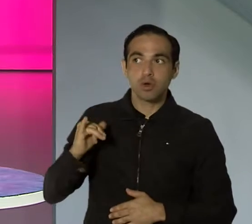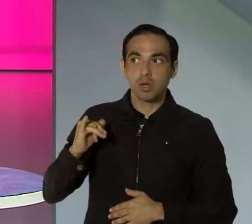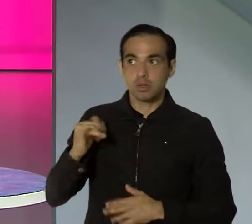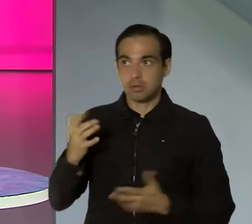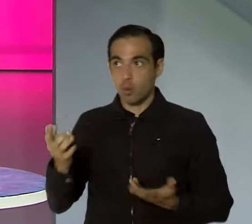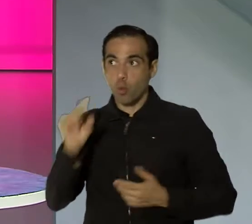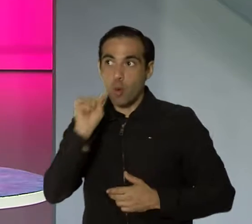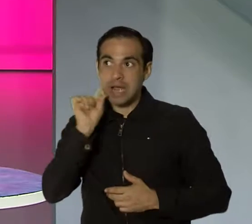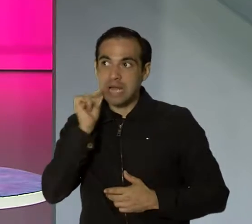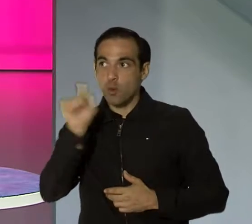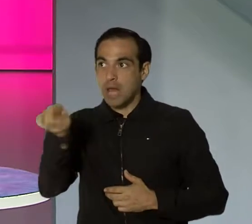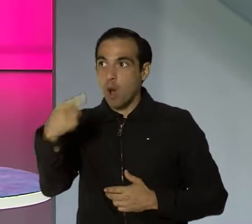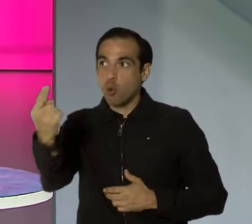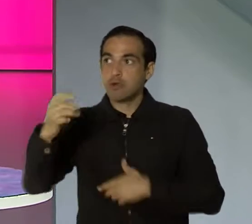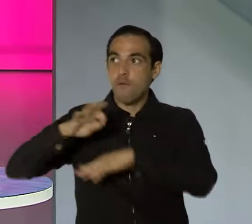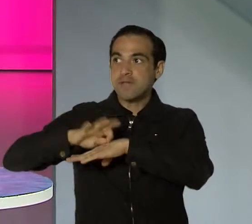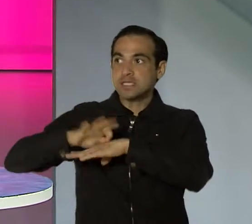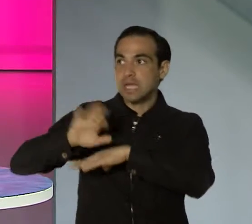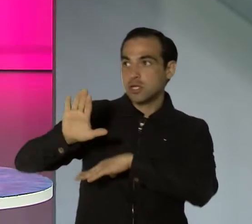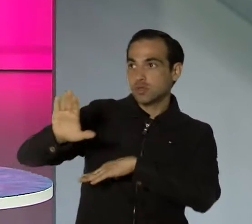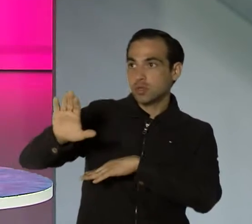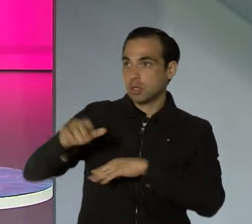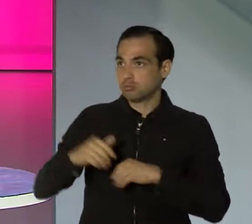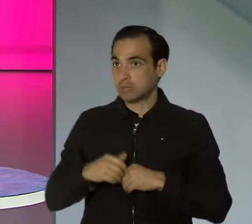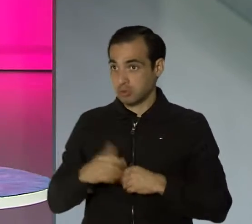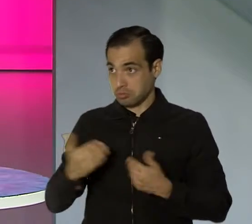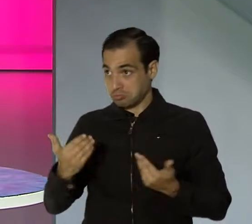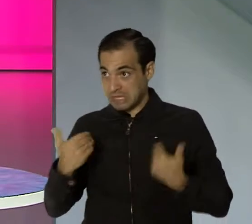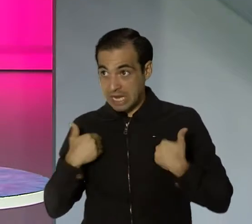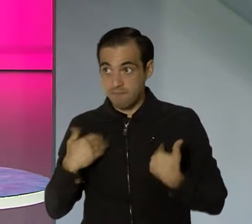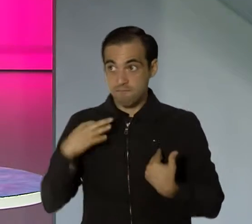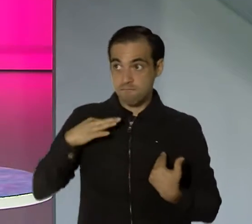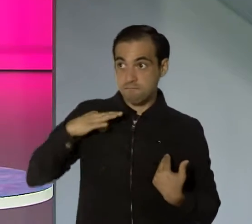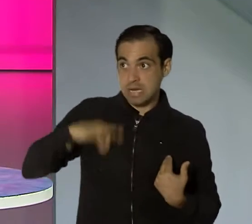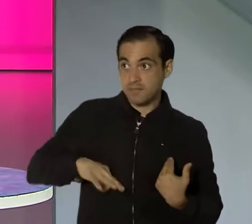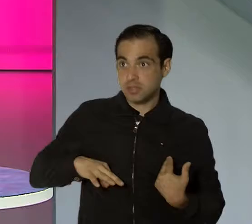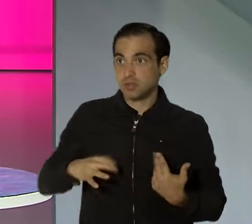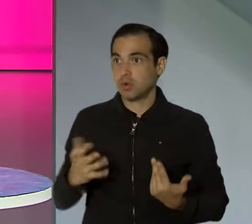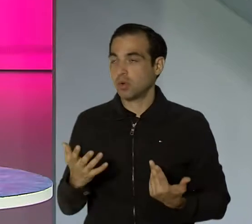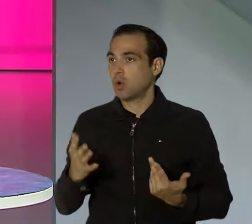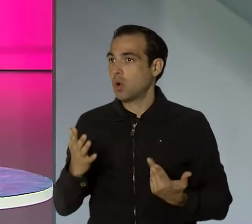en Guaynabo. ¿Qué ventajas eso produce el que sean